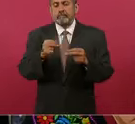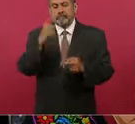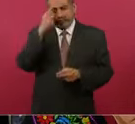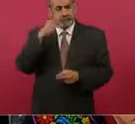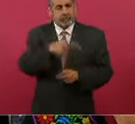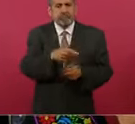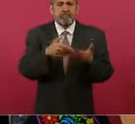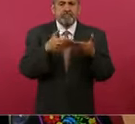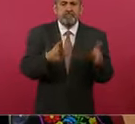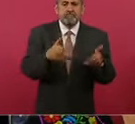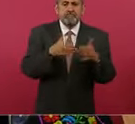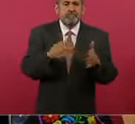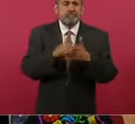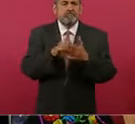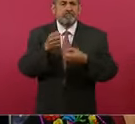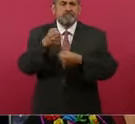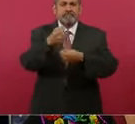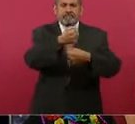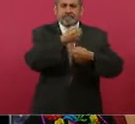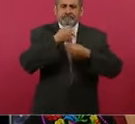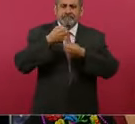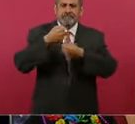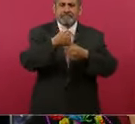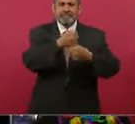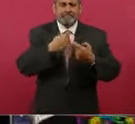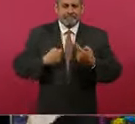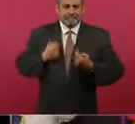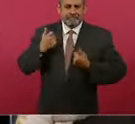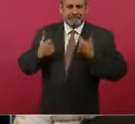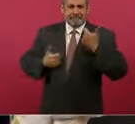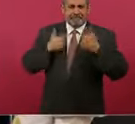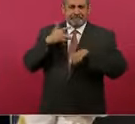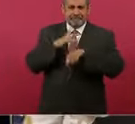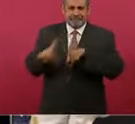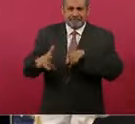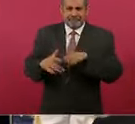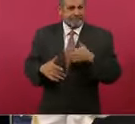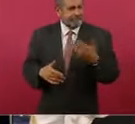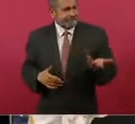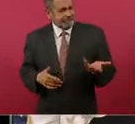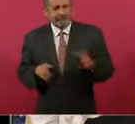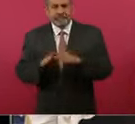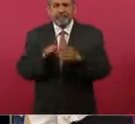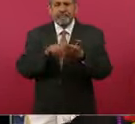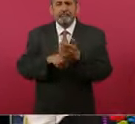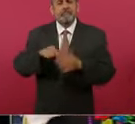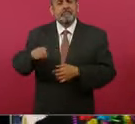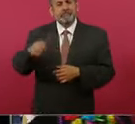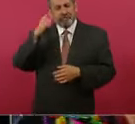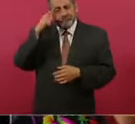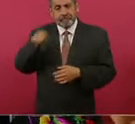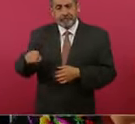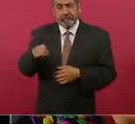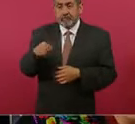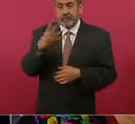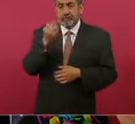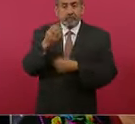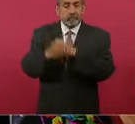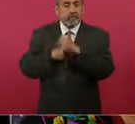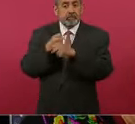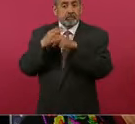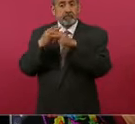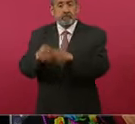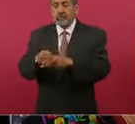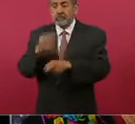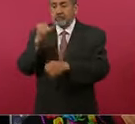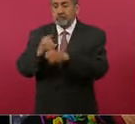abrir antros con table dance y bailes eróticos. Claudia Ivón Sánchez Mayorga pasó 9 años en la cárcel indebidamente